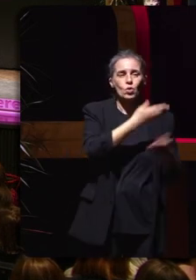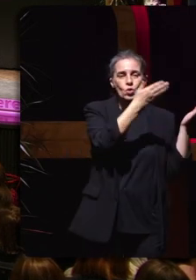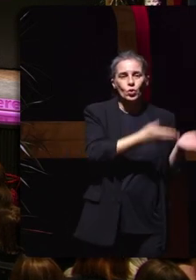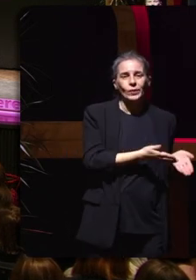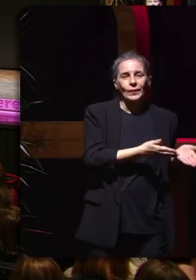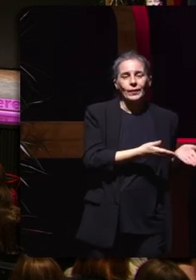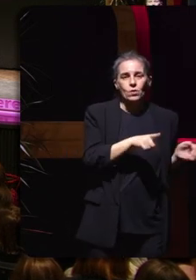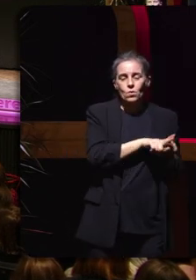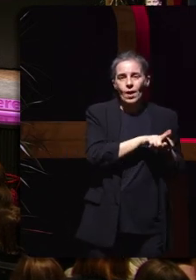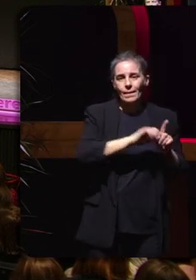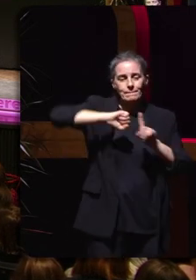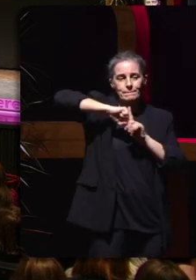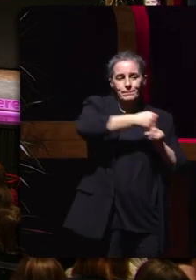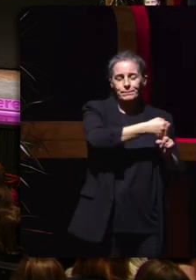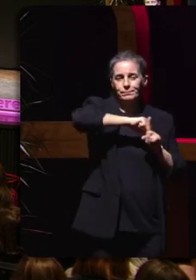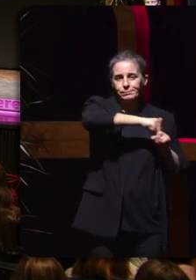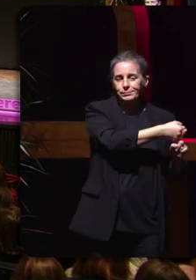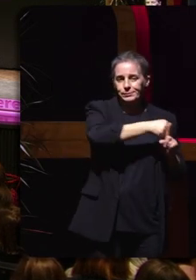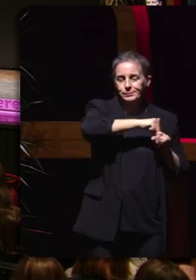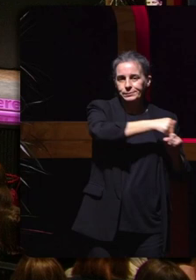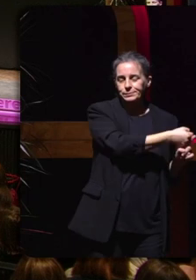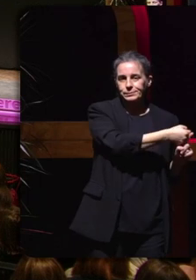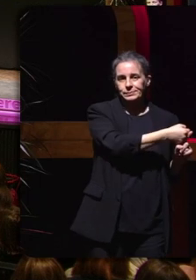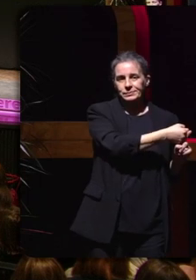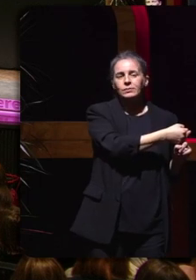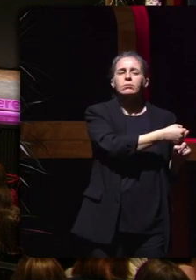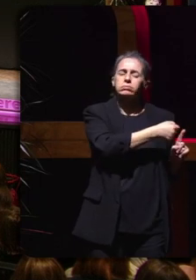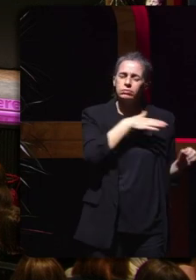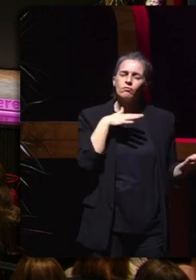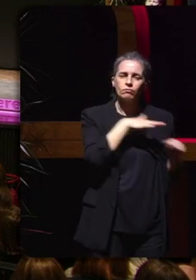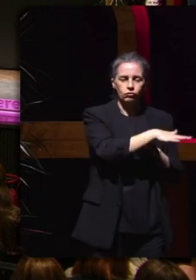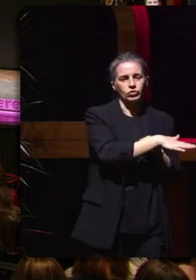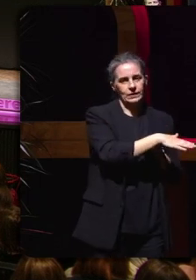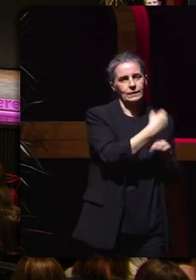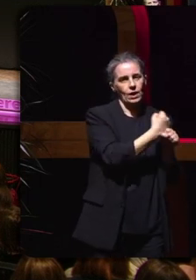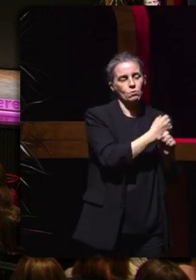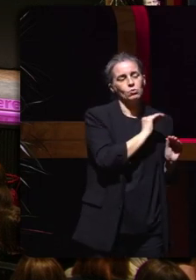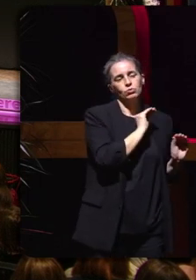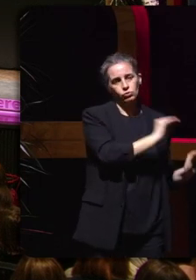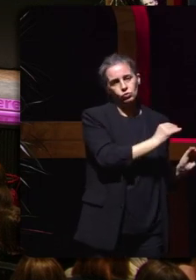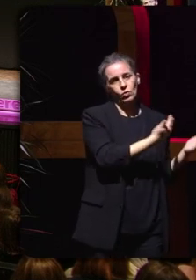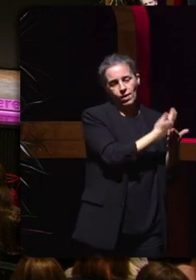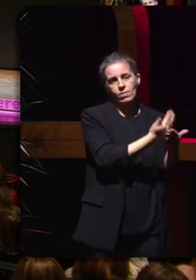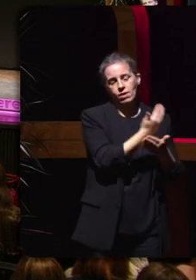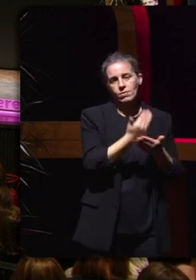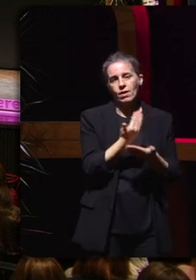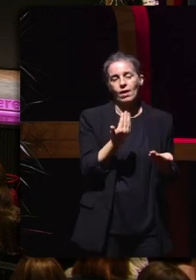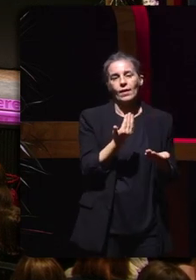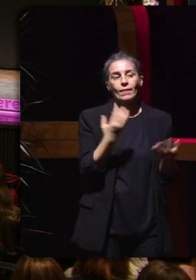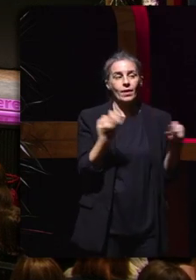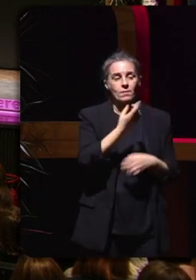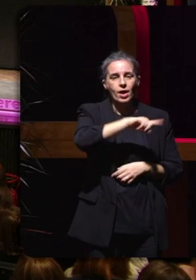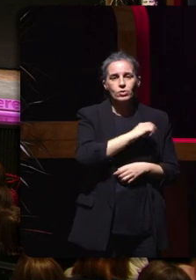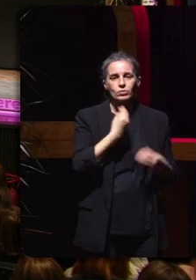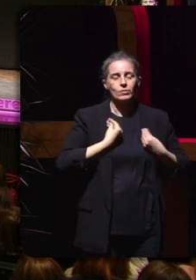de intentar presionar o apretar las tuercas afectan el día a día a muchos periodistas que tienen que vivir